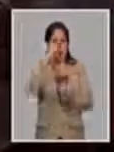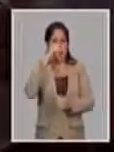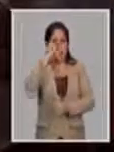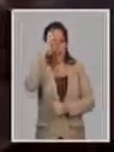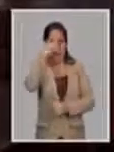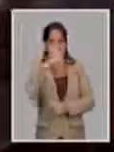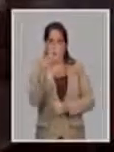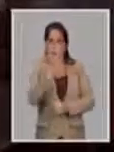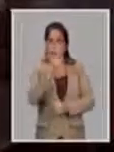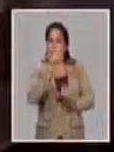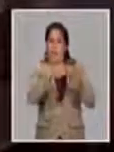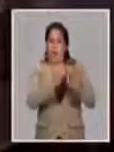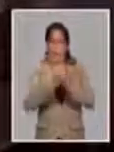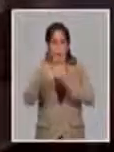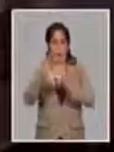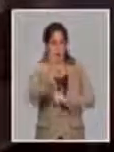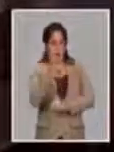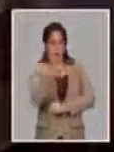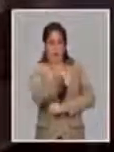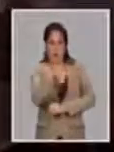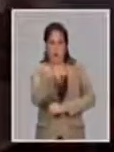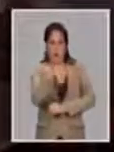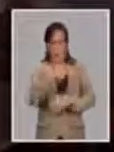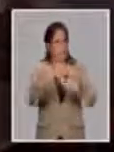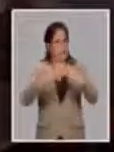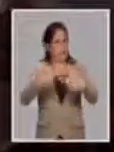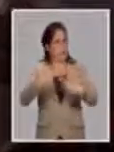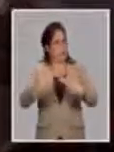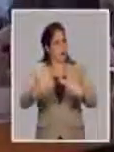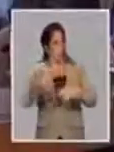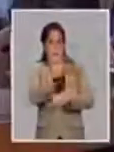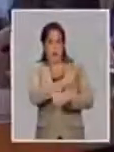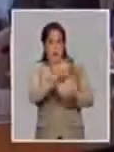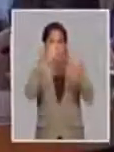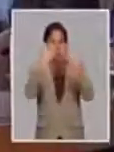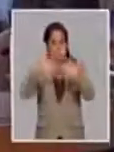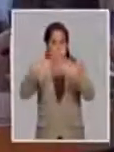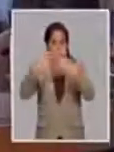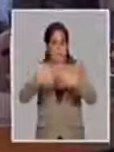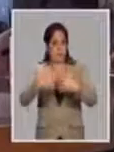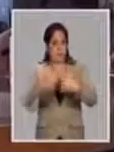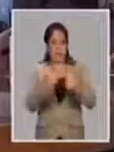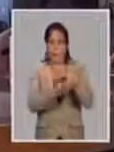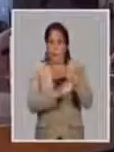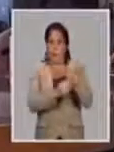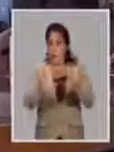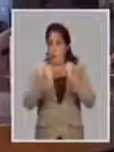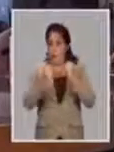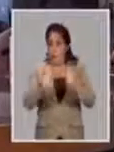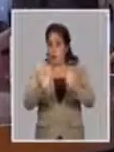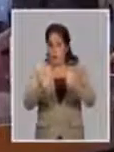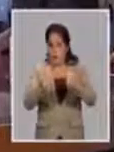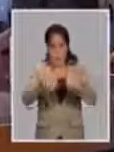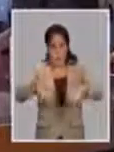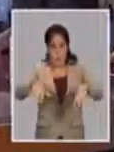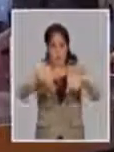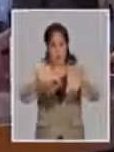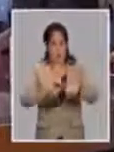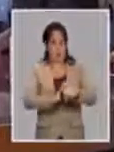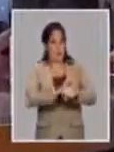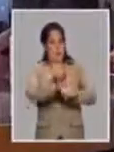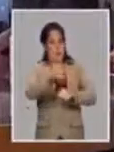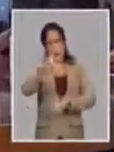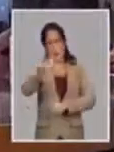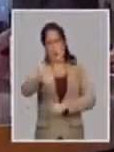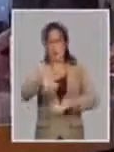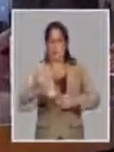vacunal, Abdala, a entrar también en esa frase y que se siguen pues desarrollando candidatos vacunales en Cuba. ¿Cuánto de fortaleza es eso en medio de la situación que hoy se